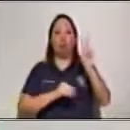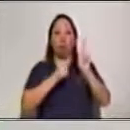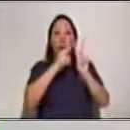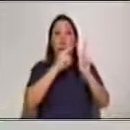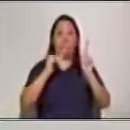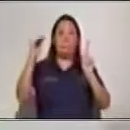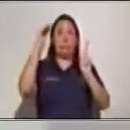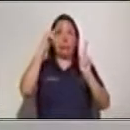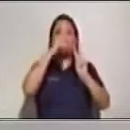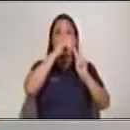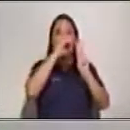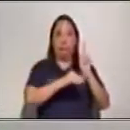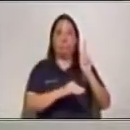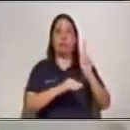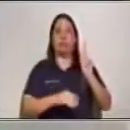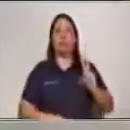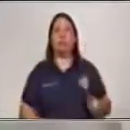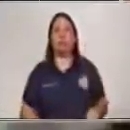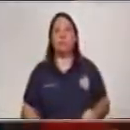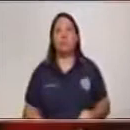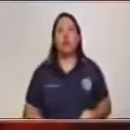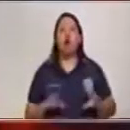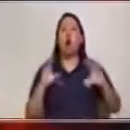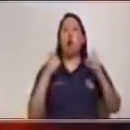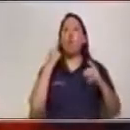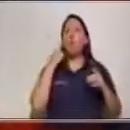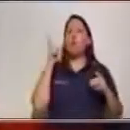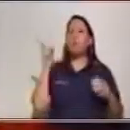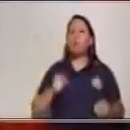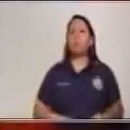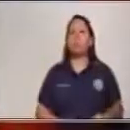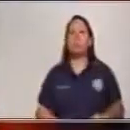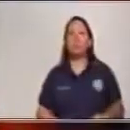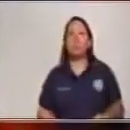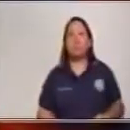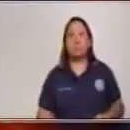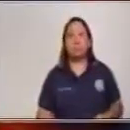lo escribimos? De la siguiente forma. M,